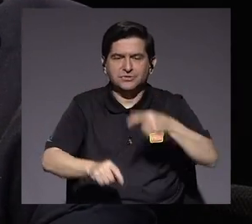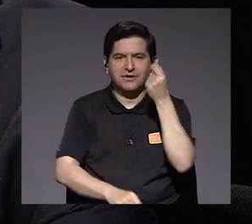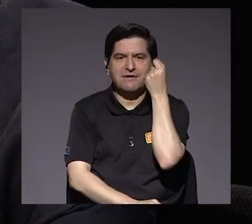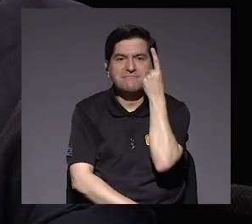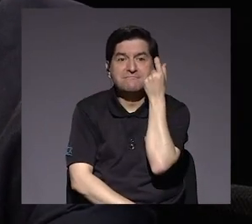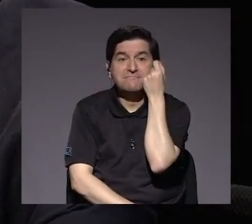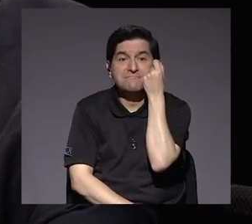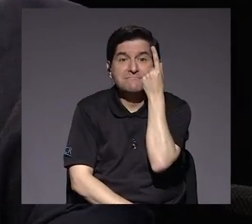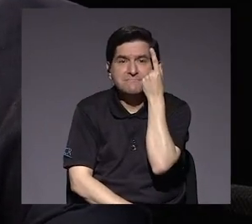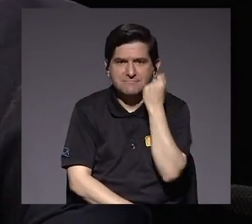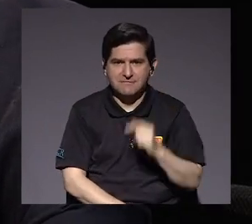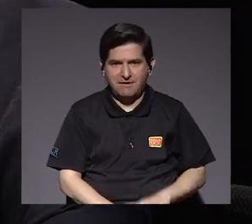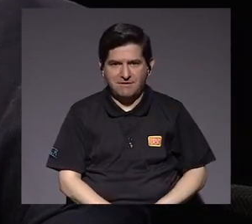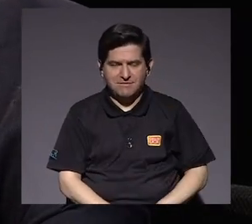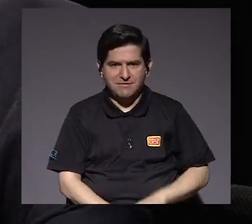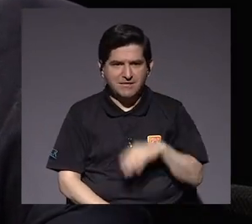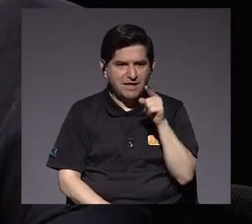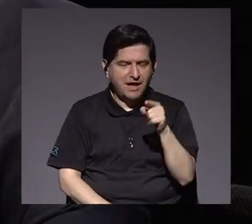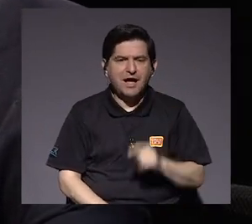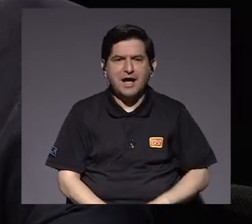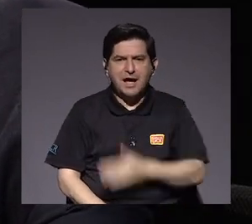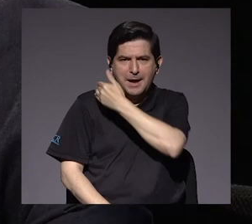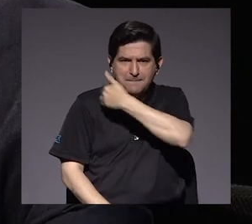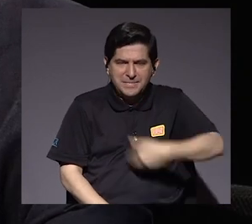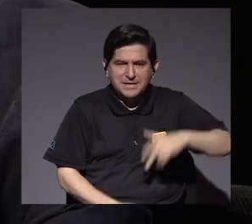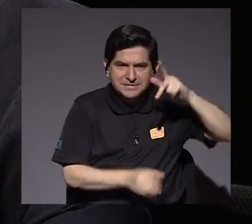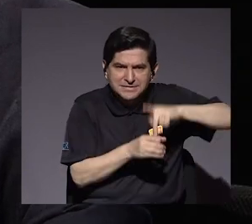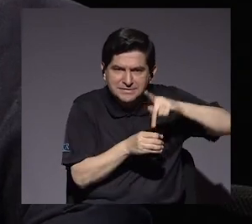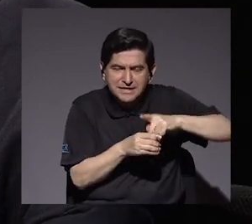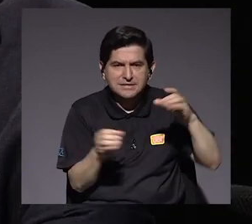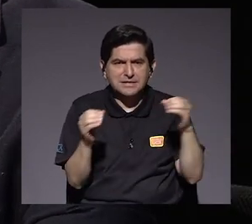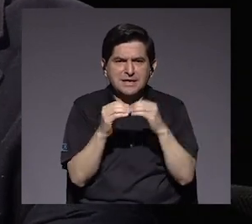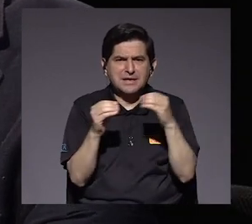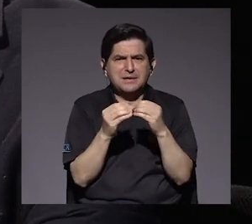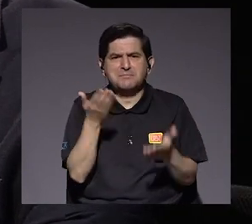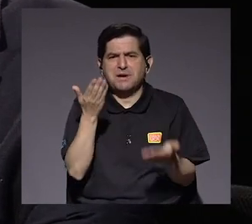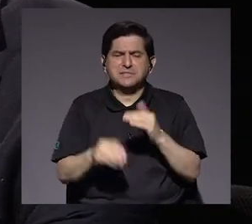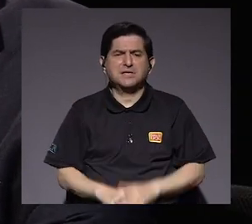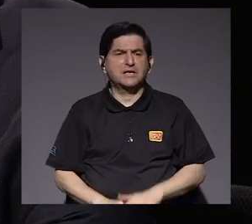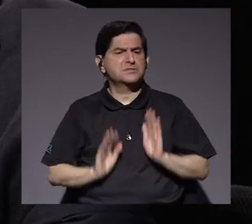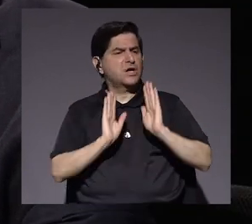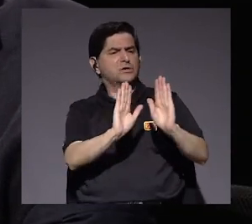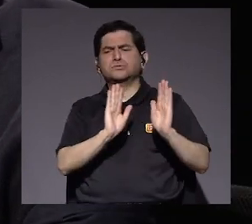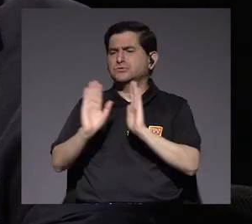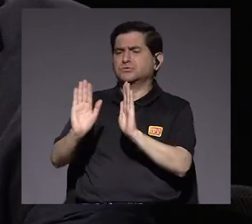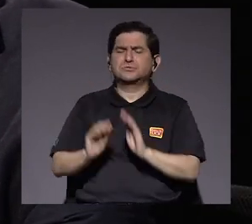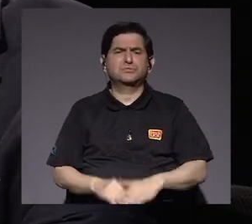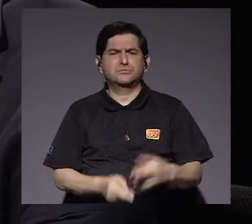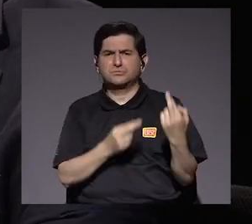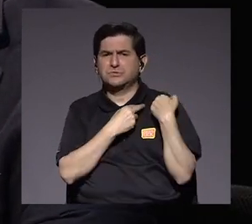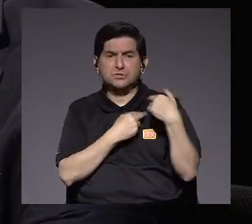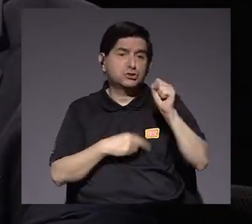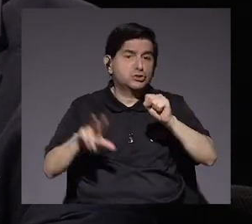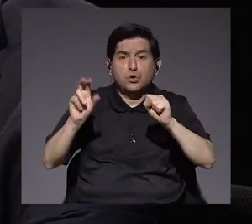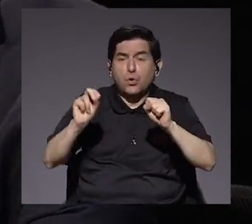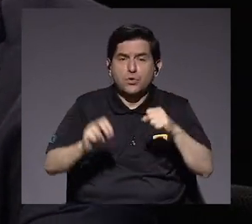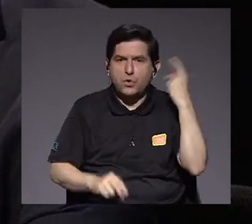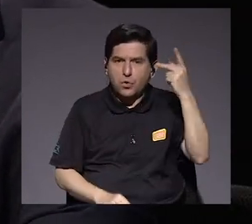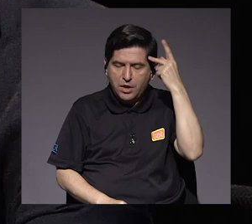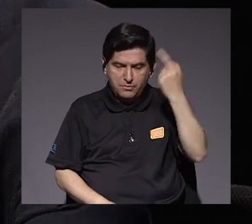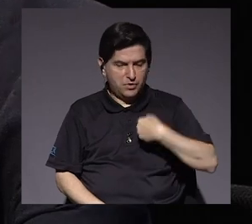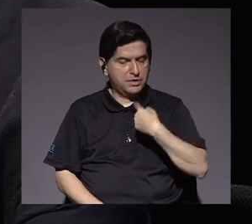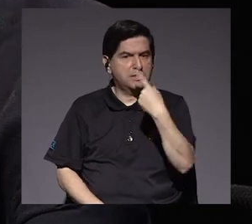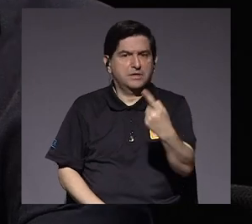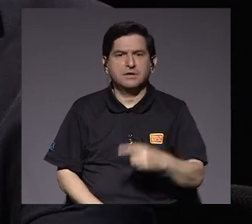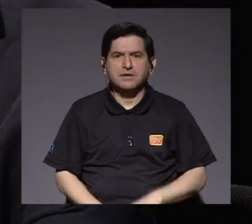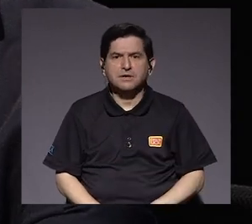que entienda precisamente que la interlocución del presidente y más allá de sacudirse responsabilidades o no. En política